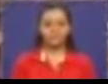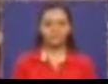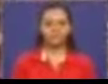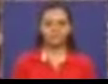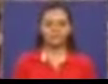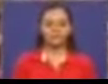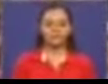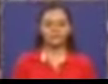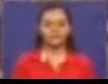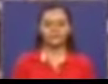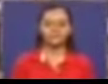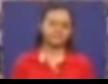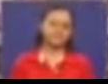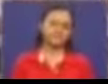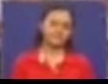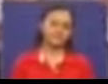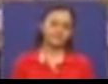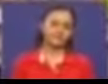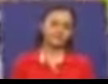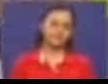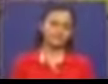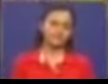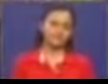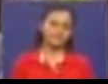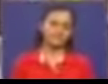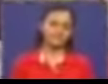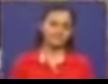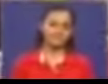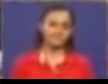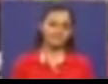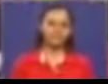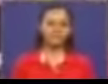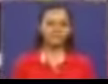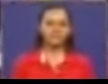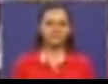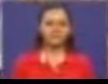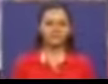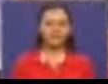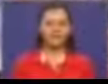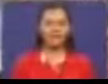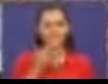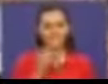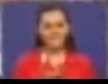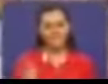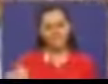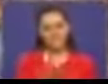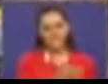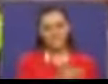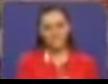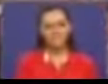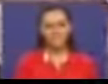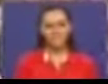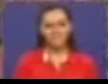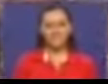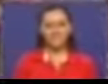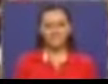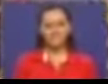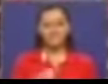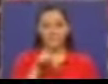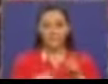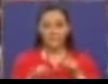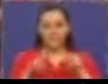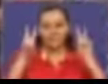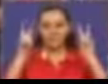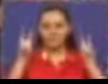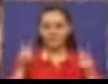1000 razones, más de 1000 motivos tenemos. Bueno, así, estos fueron algunos de los temas que tratamos en el